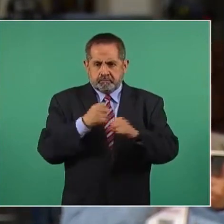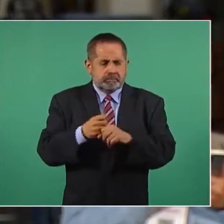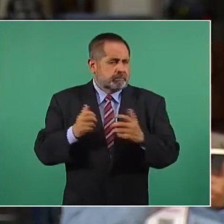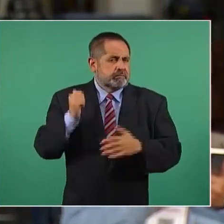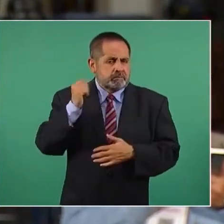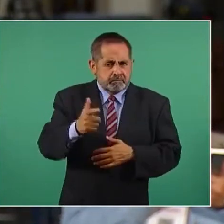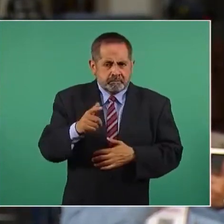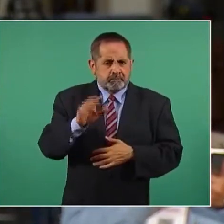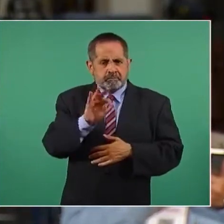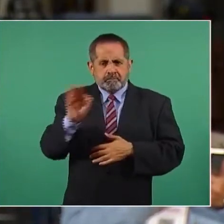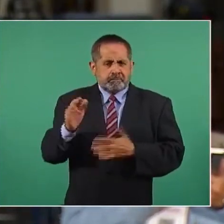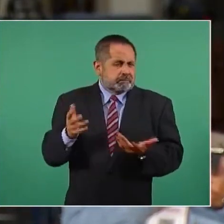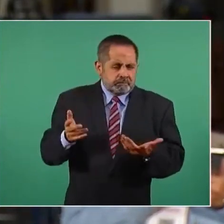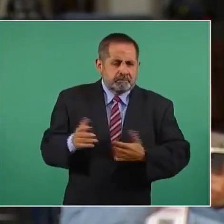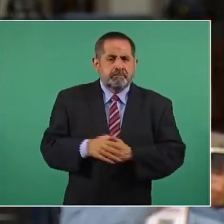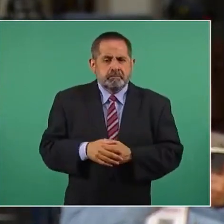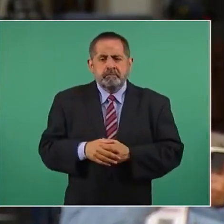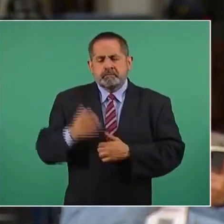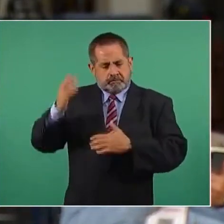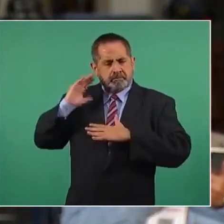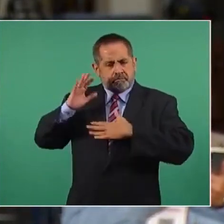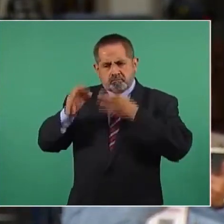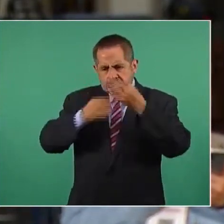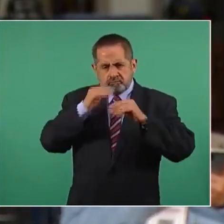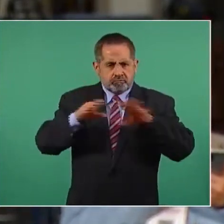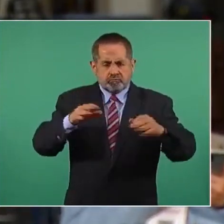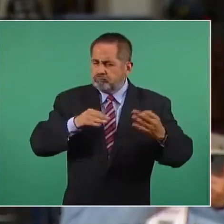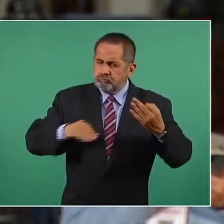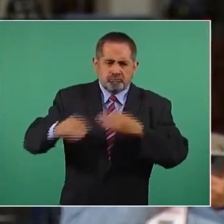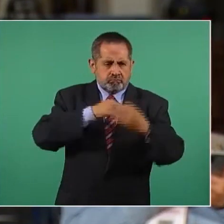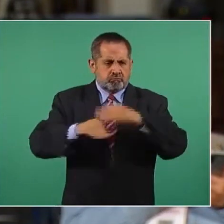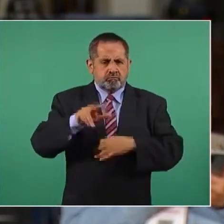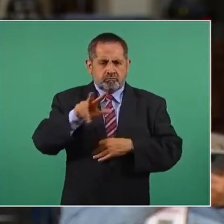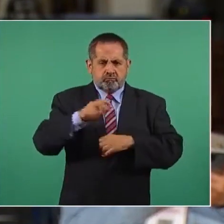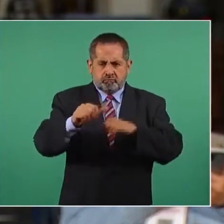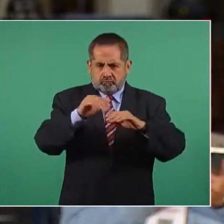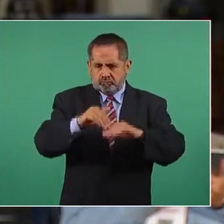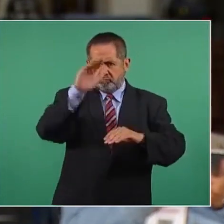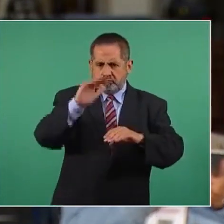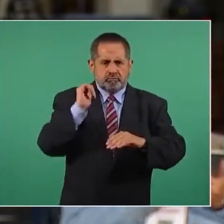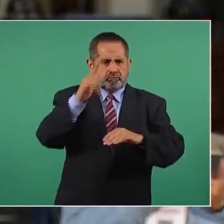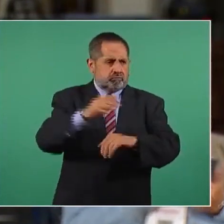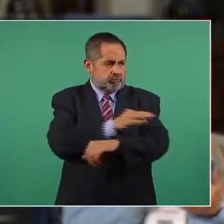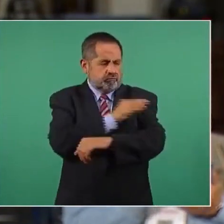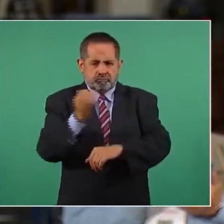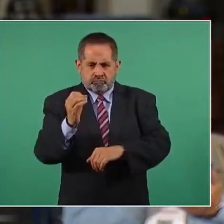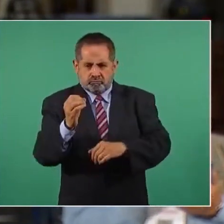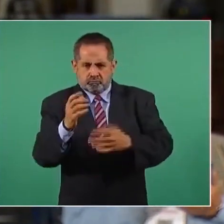si ya hay alguna fecha. Si bien el compromiso lo ha anunciado será vacunar a todos los mayores de 18 años al menos con una dosis para